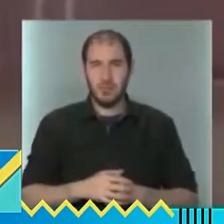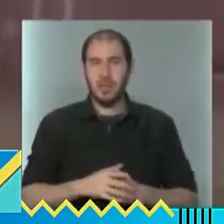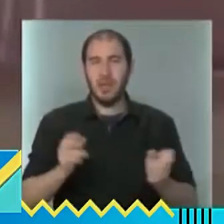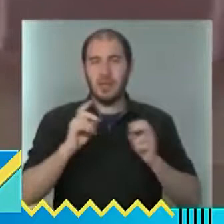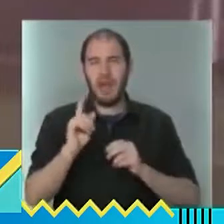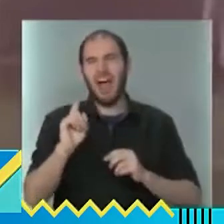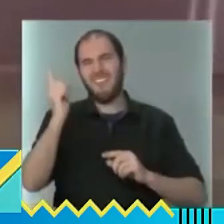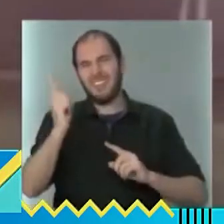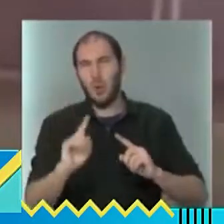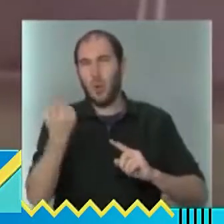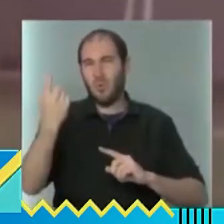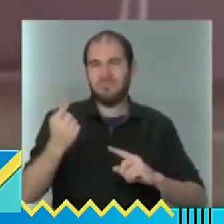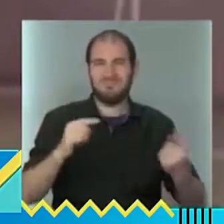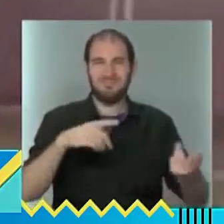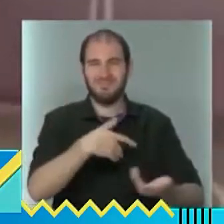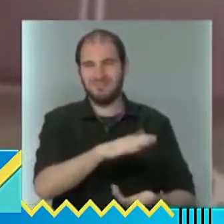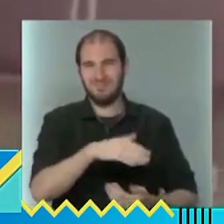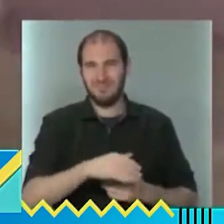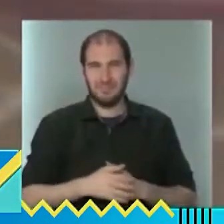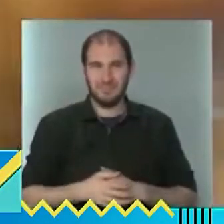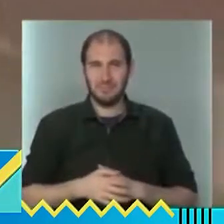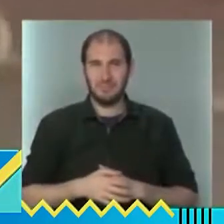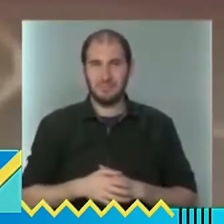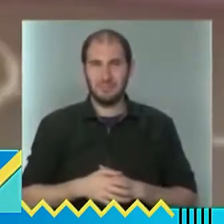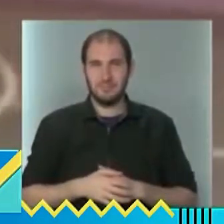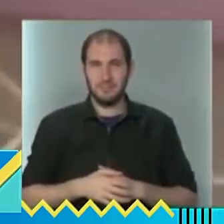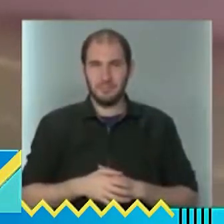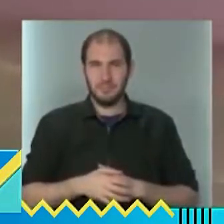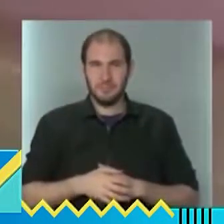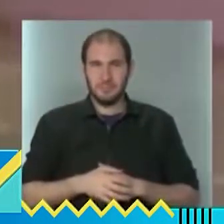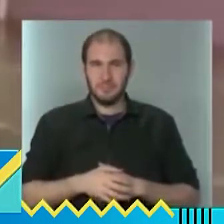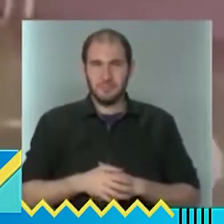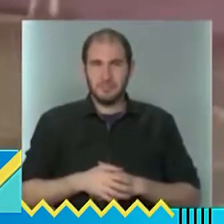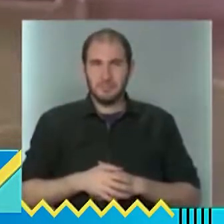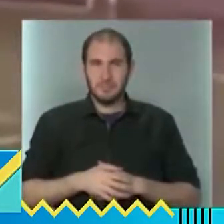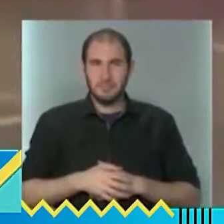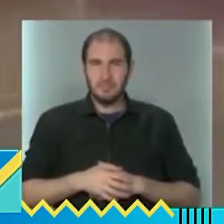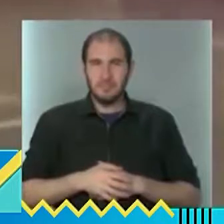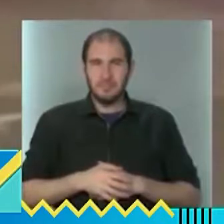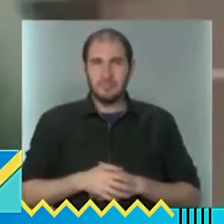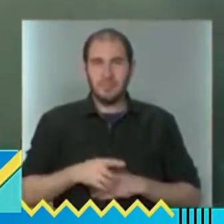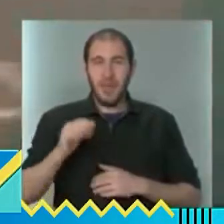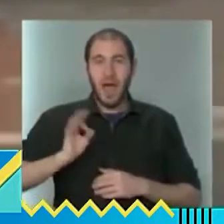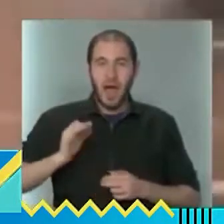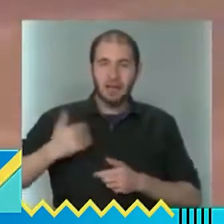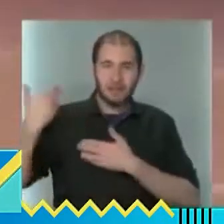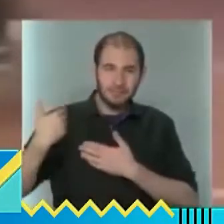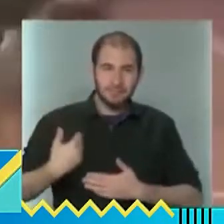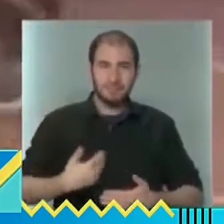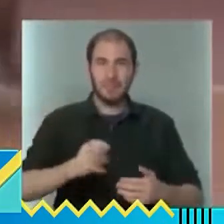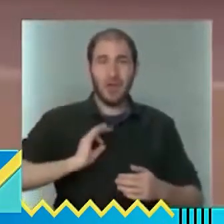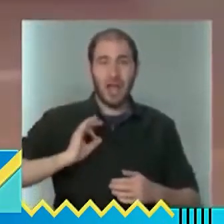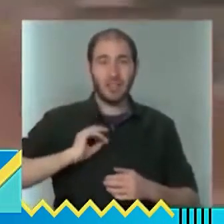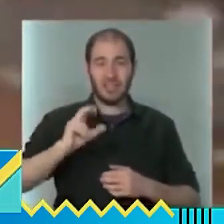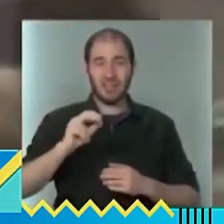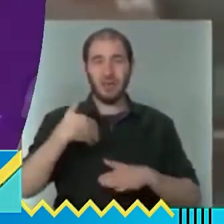caso aislado cuando se hace una diferencia en ese tema. Y bueno, y a lo largo de los años, yo ya llevo 30